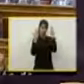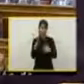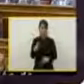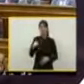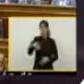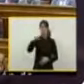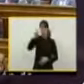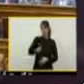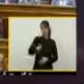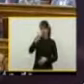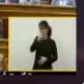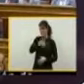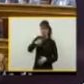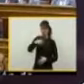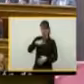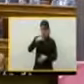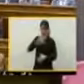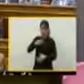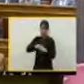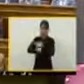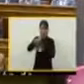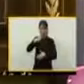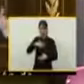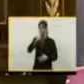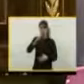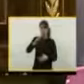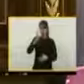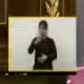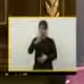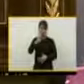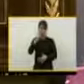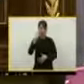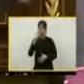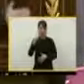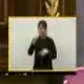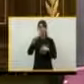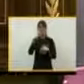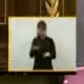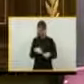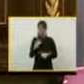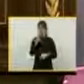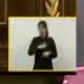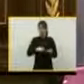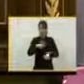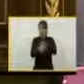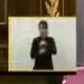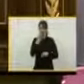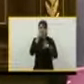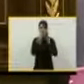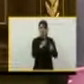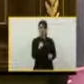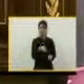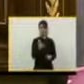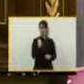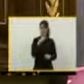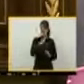hai unha invitación. Compromís acaba de decir, de facer esta apelación a ese diálogo en serio e previamente OMS